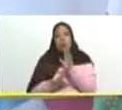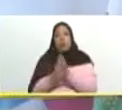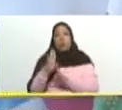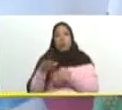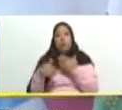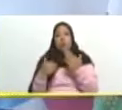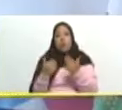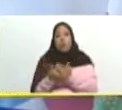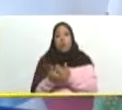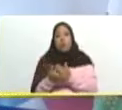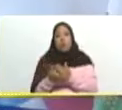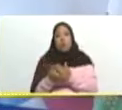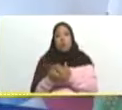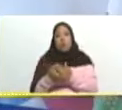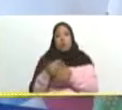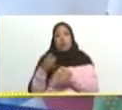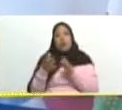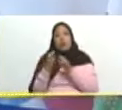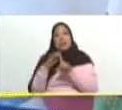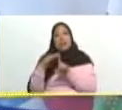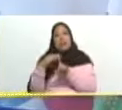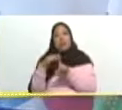las causas y toda esta situación.